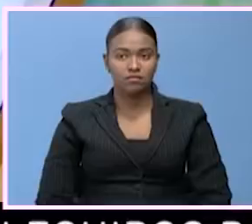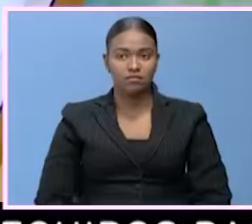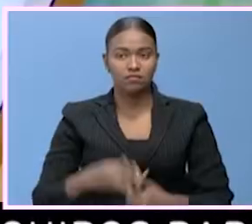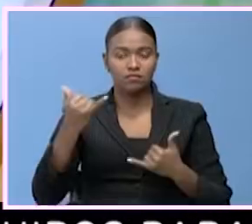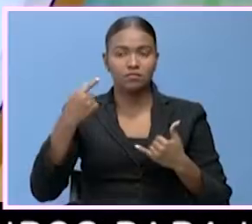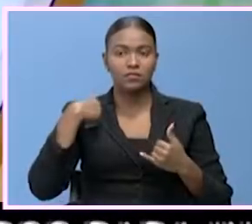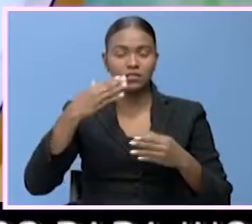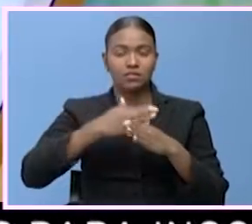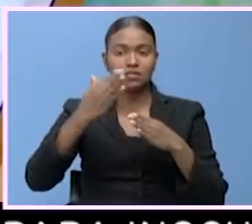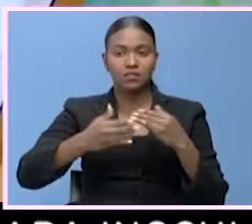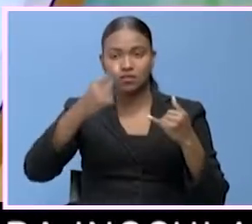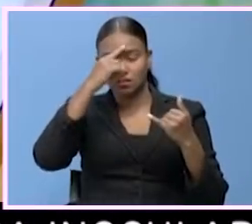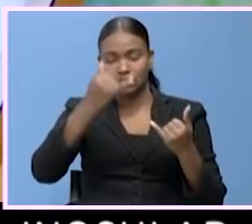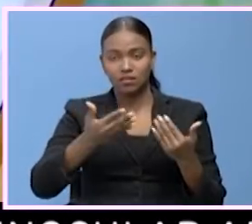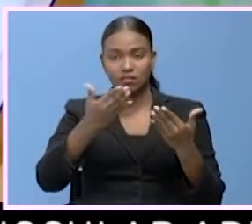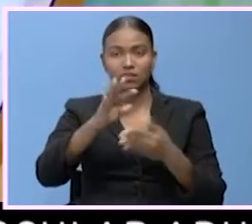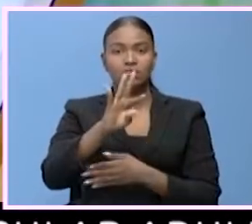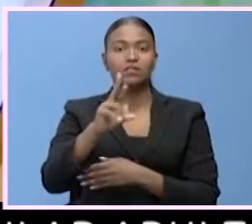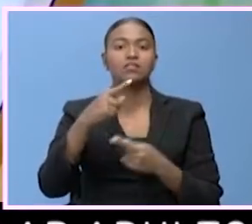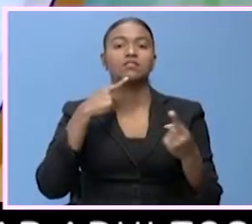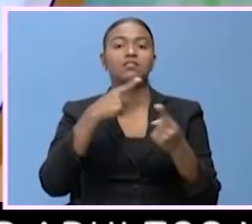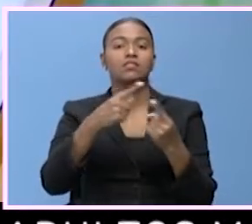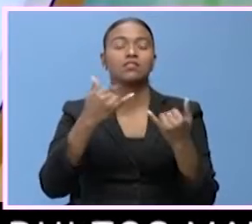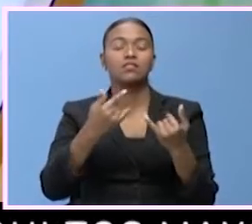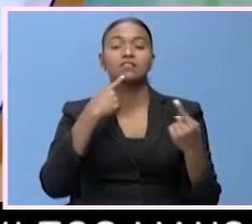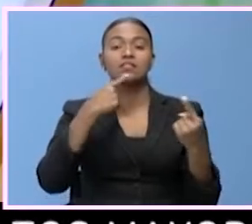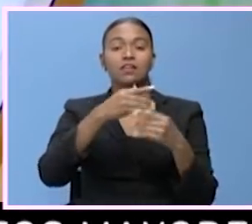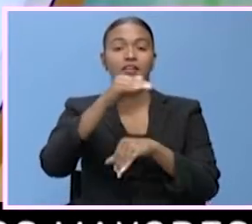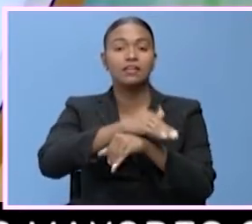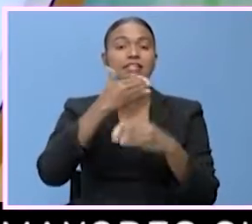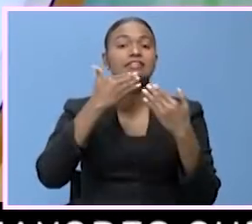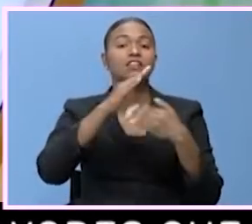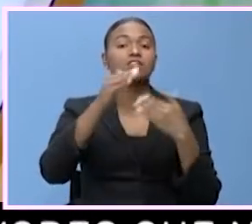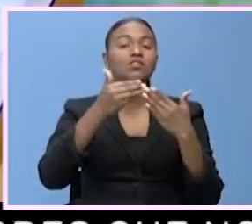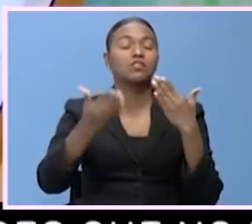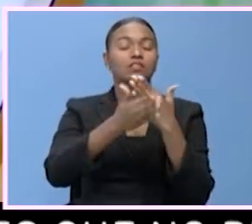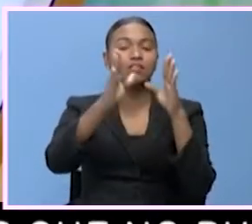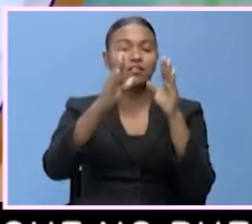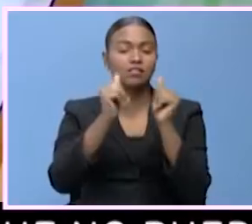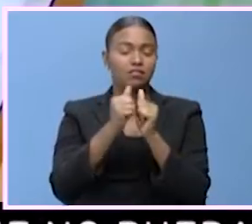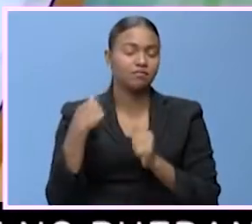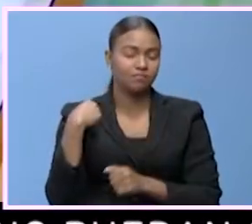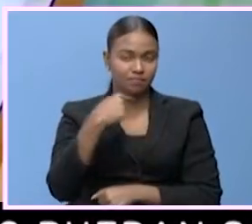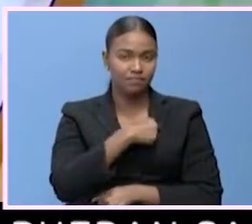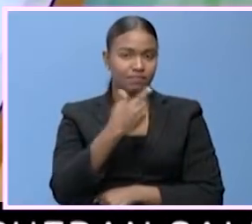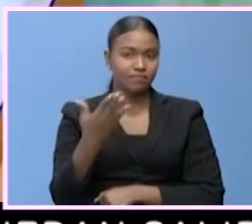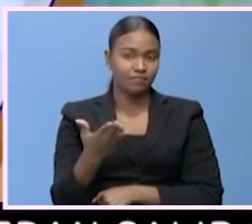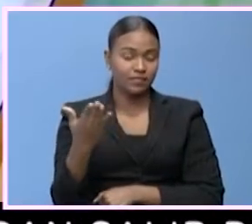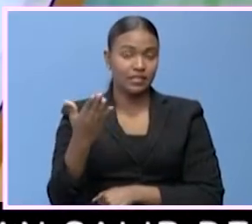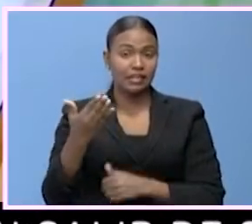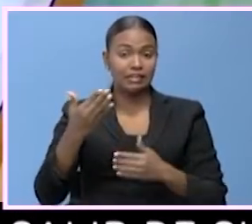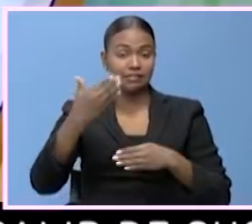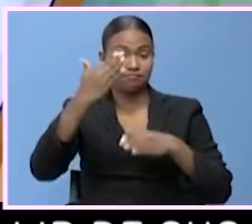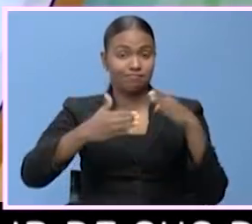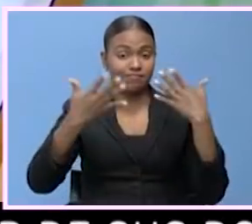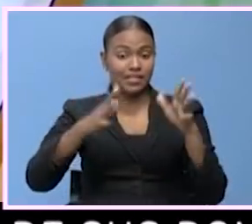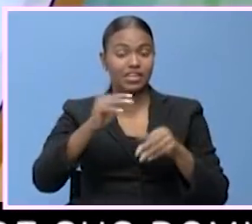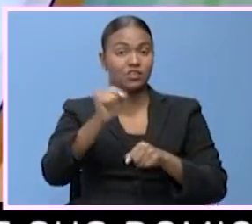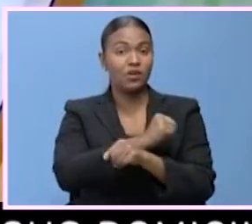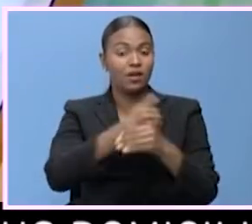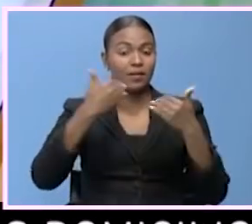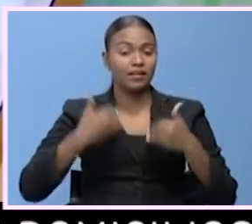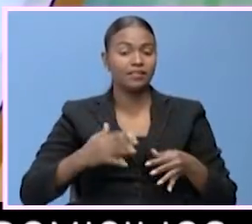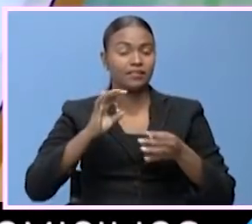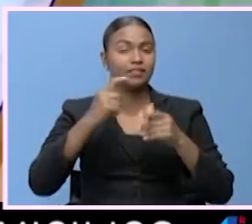Señores, así nos despedimos esta entrega de 4RD Noticias, emisión estelar. Gracias a todos por su fiel sintonía. Se despiden Zuleima García,